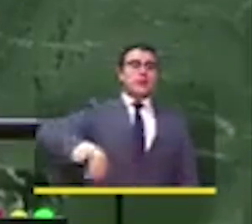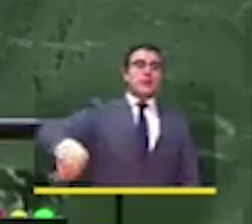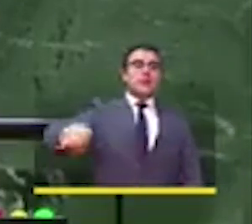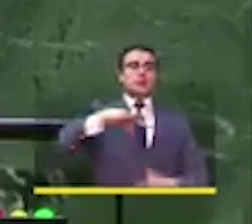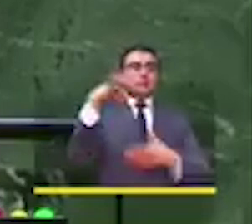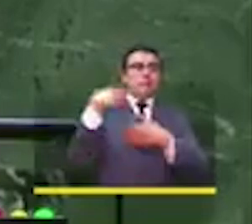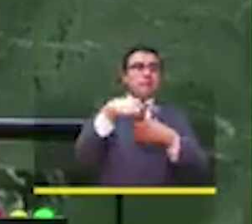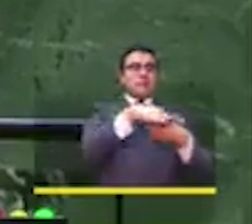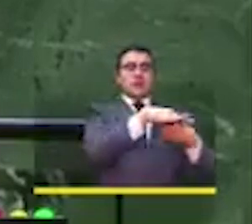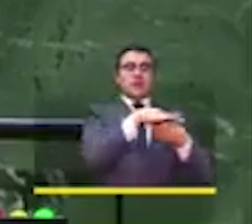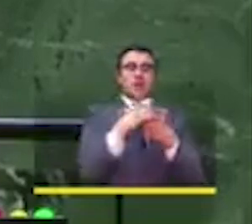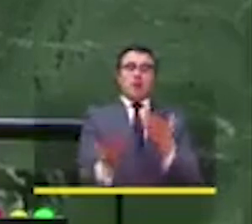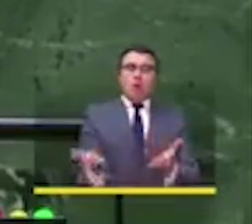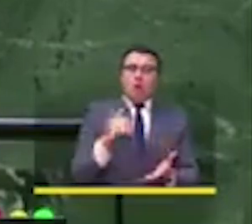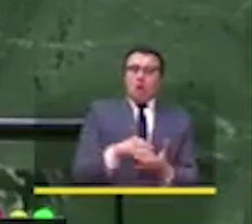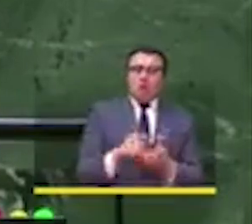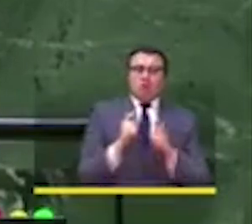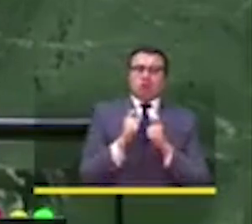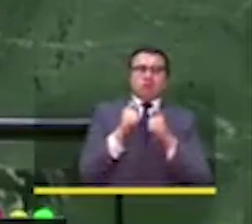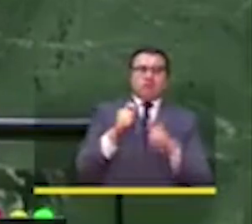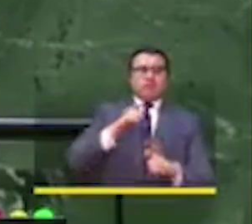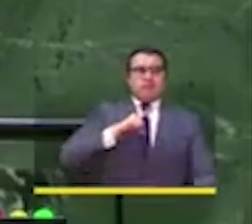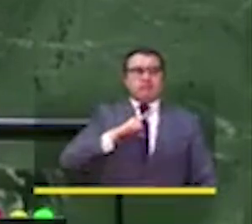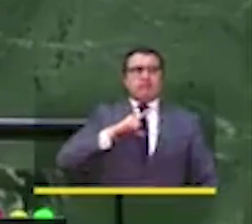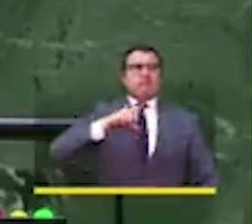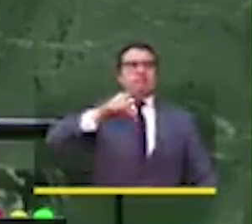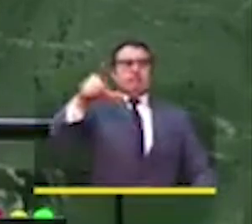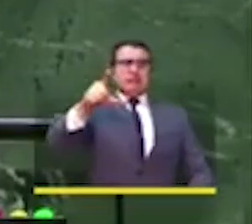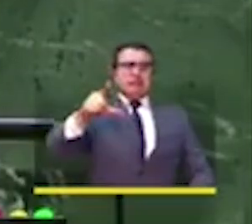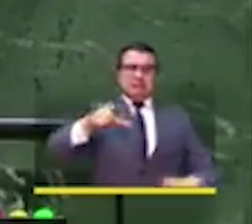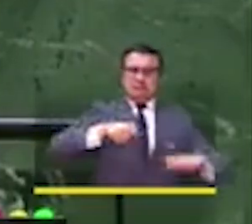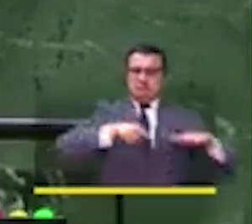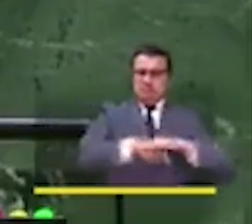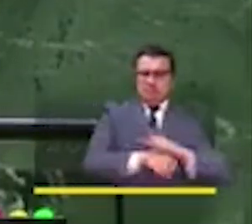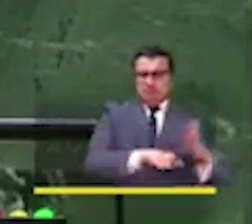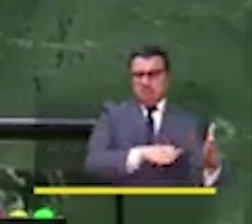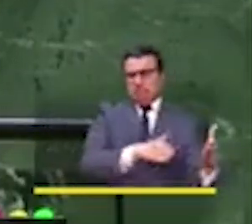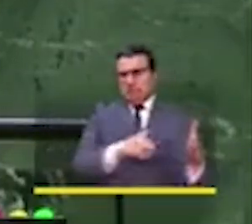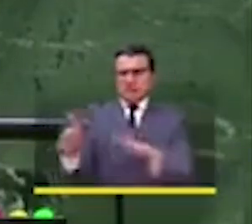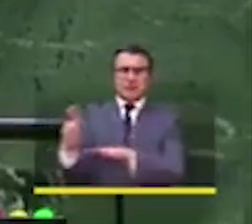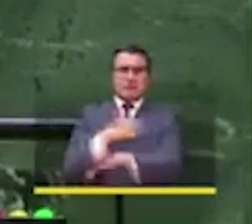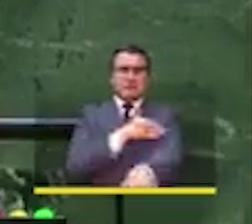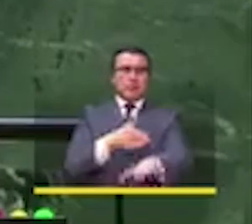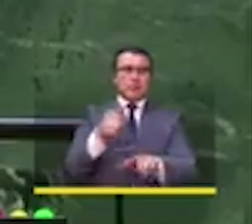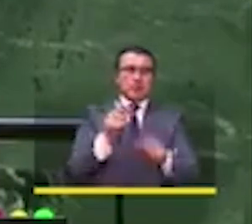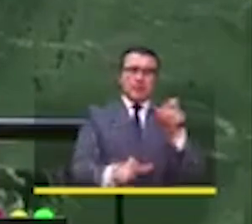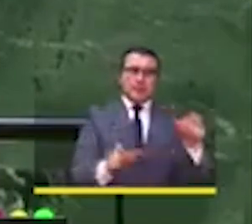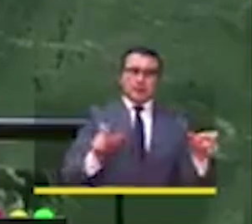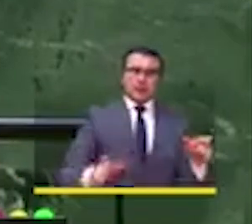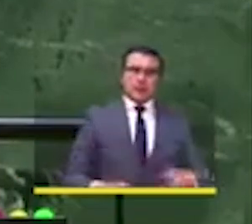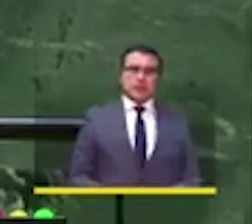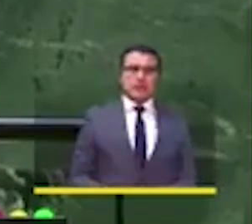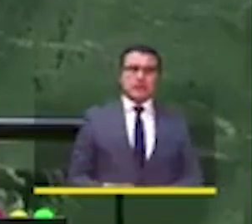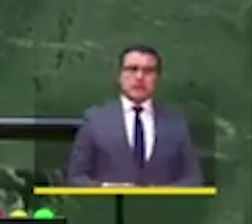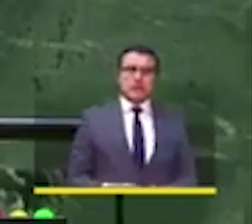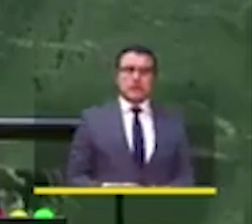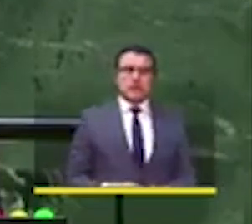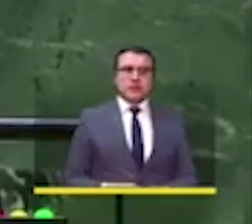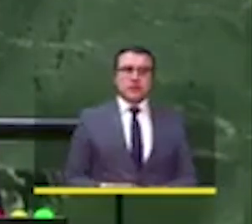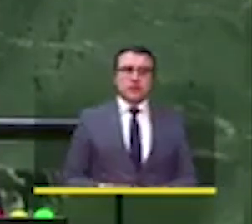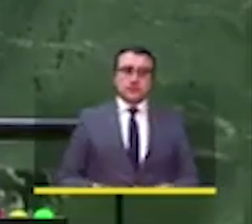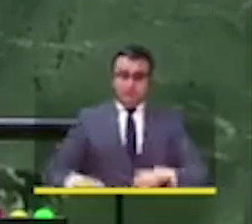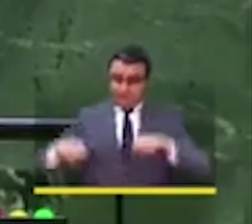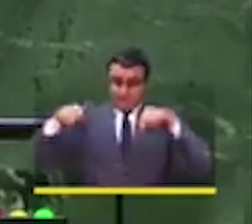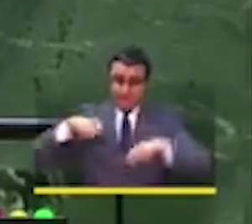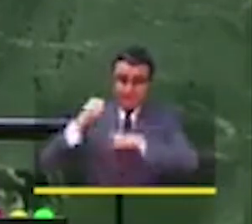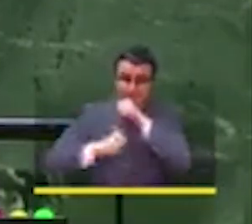sus elecciones al líder que lo decía y mataba por ello a millones. El éxodo ha crecido en